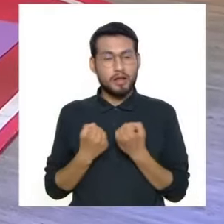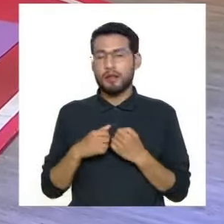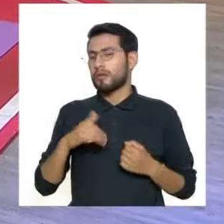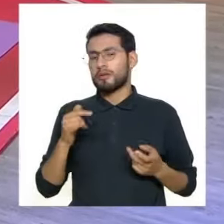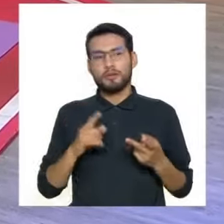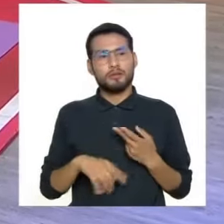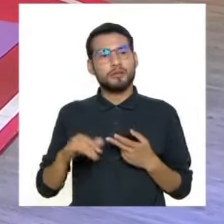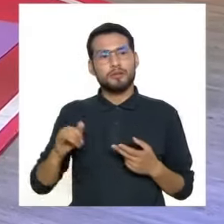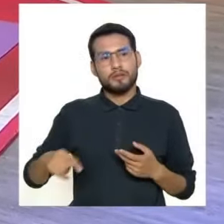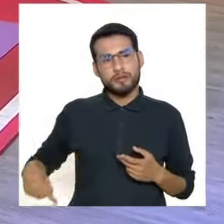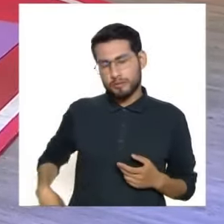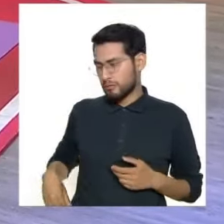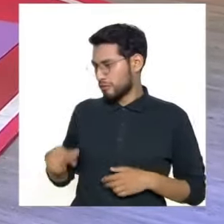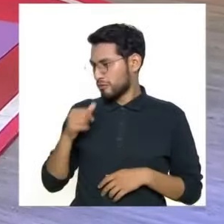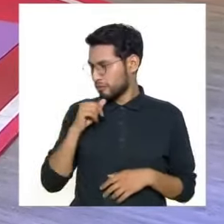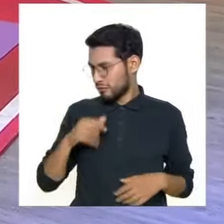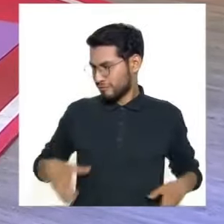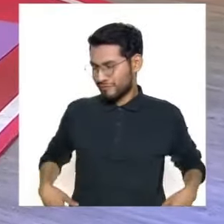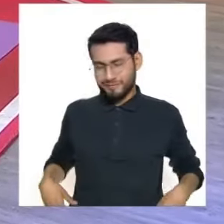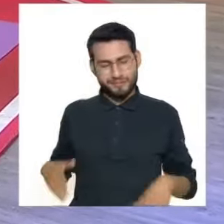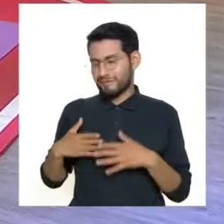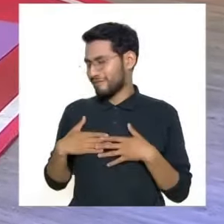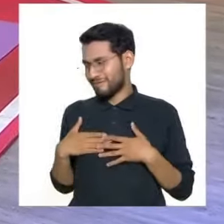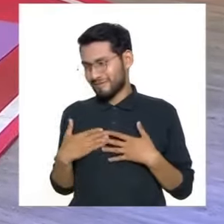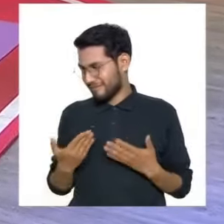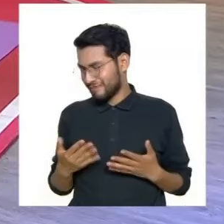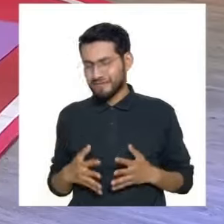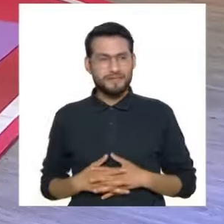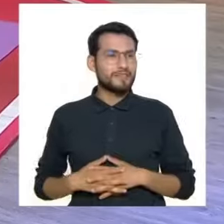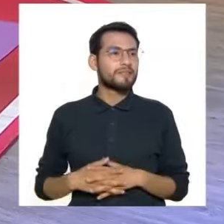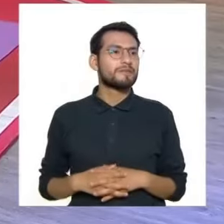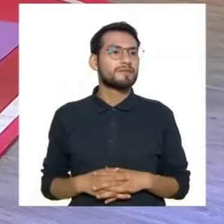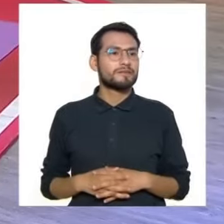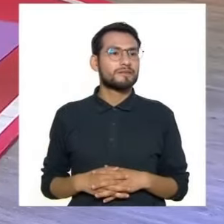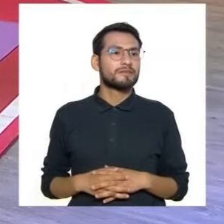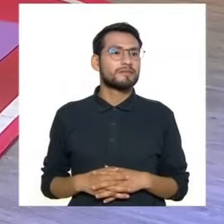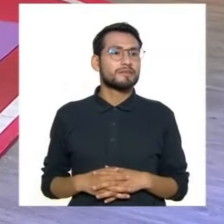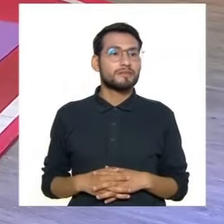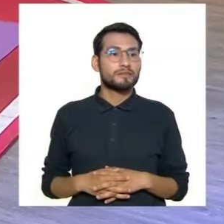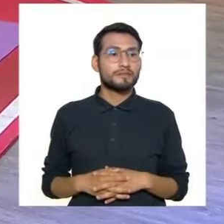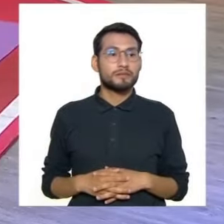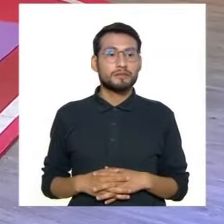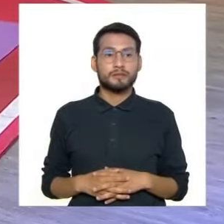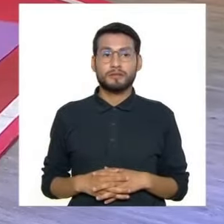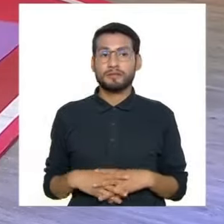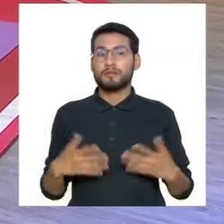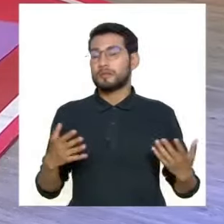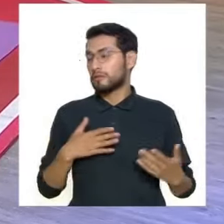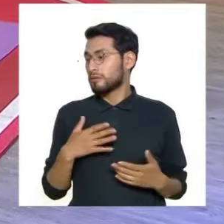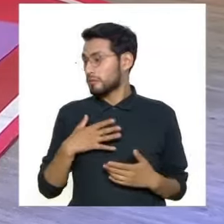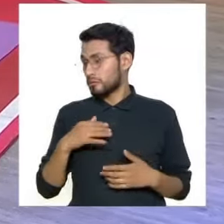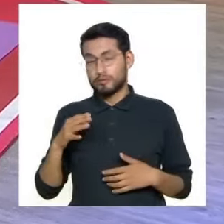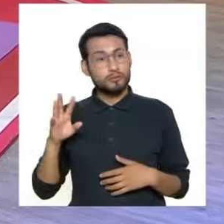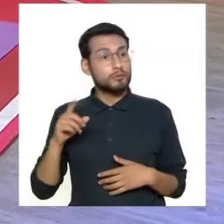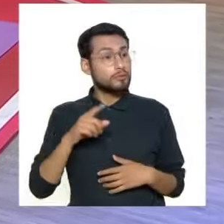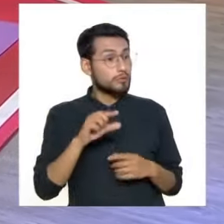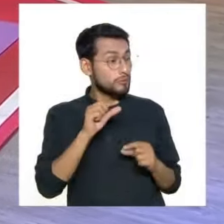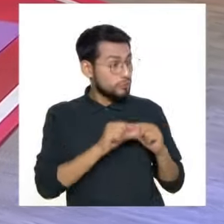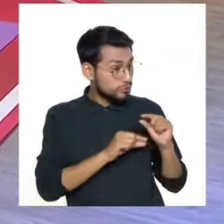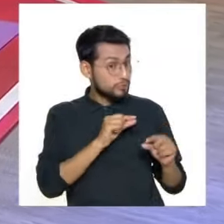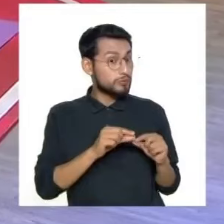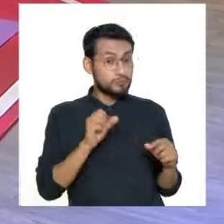después por los dolores lumbares que no ahor y 41 ya también poco a poco no